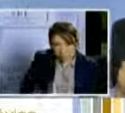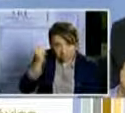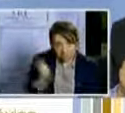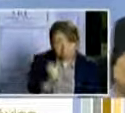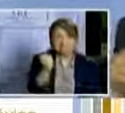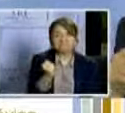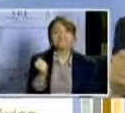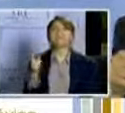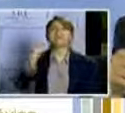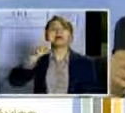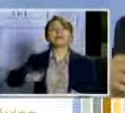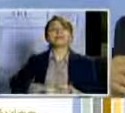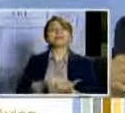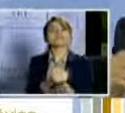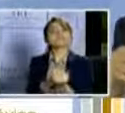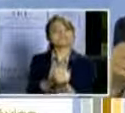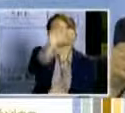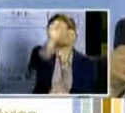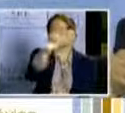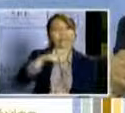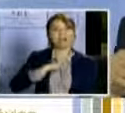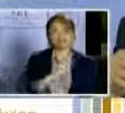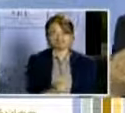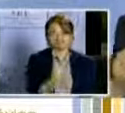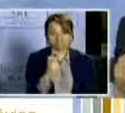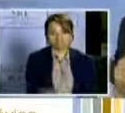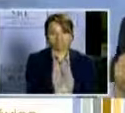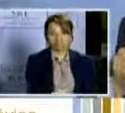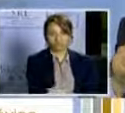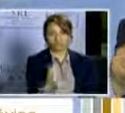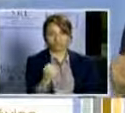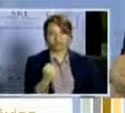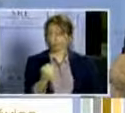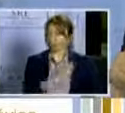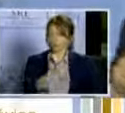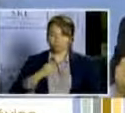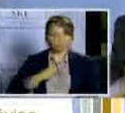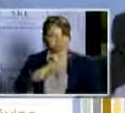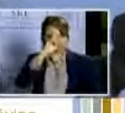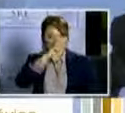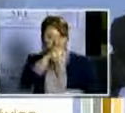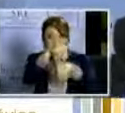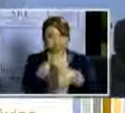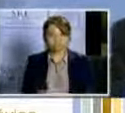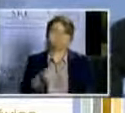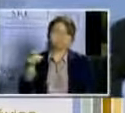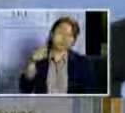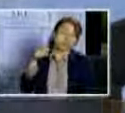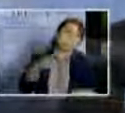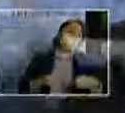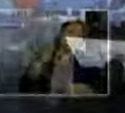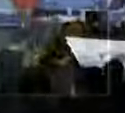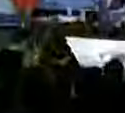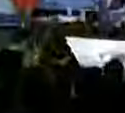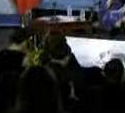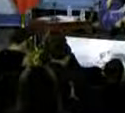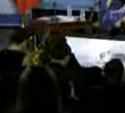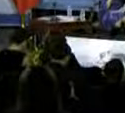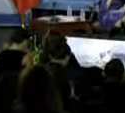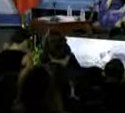aplicados como si fuera una norma interna por cualquier juez, el juez federal o el juez local. De ahí su importancia. Vamos a